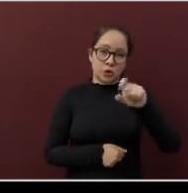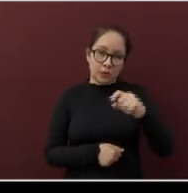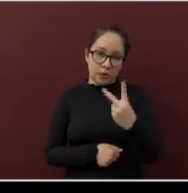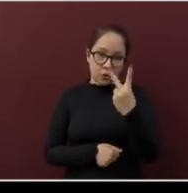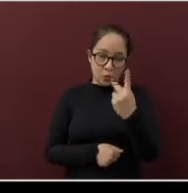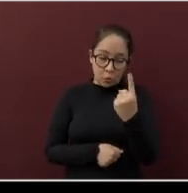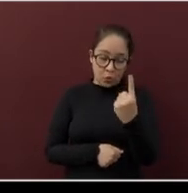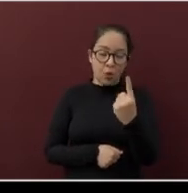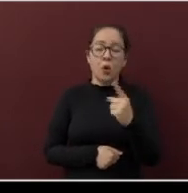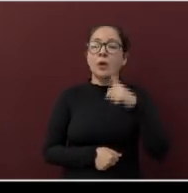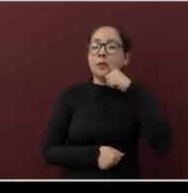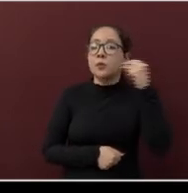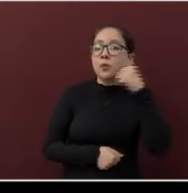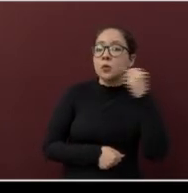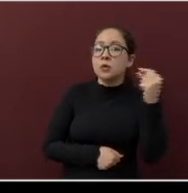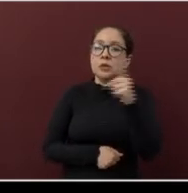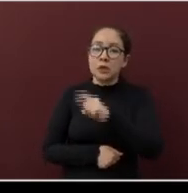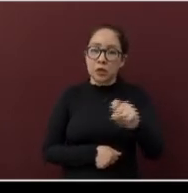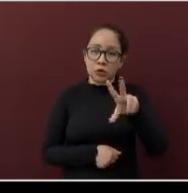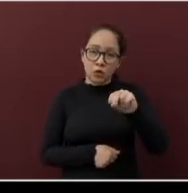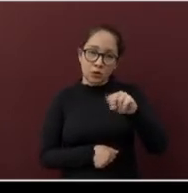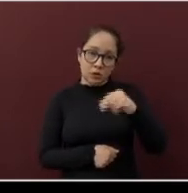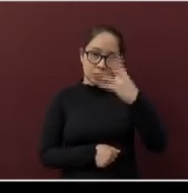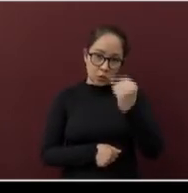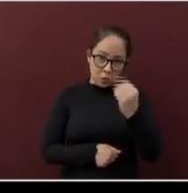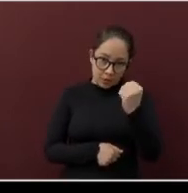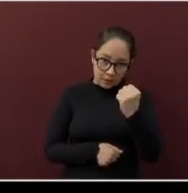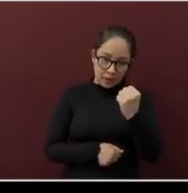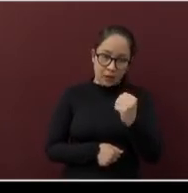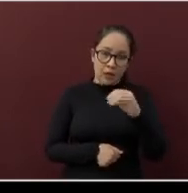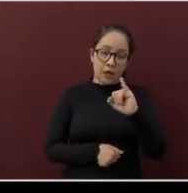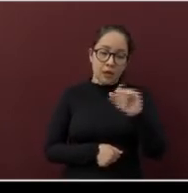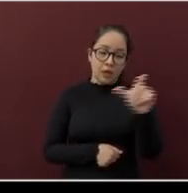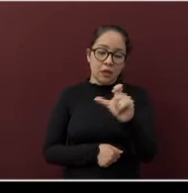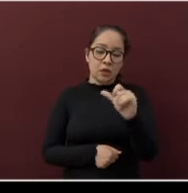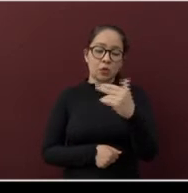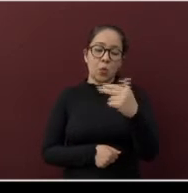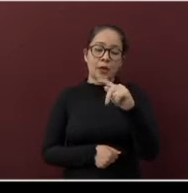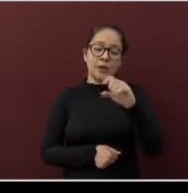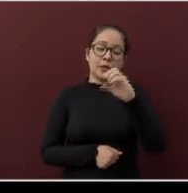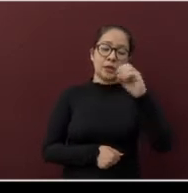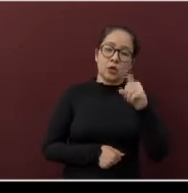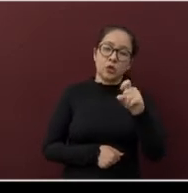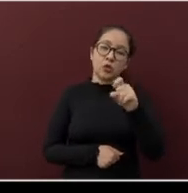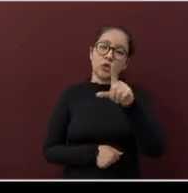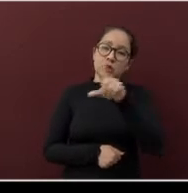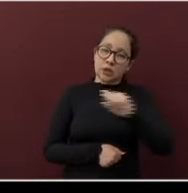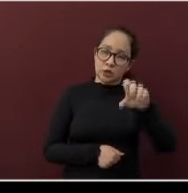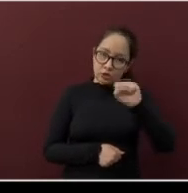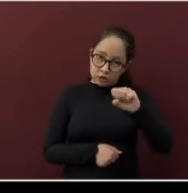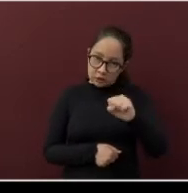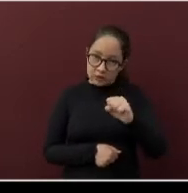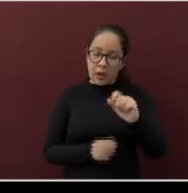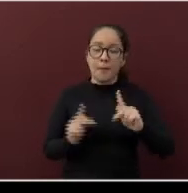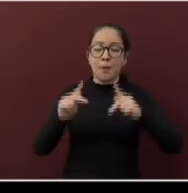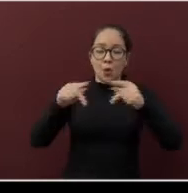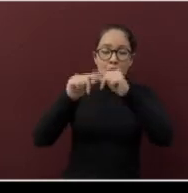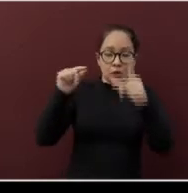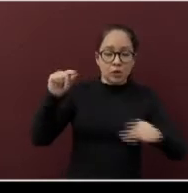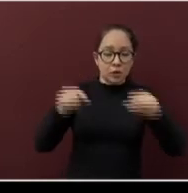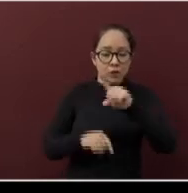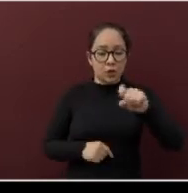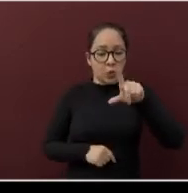emiliano zapata 189 is war' plantillo 160 puente nacional